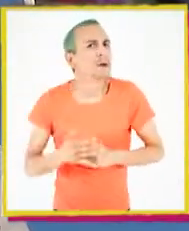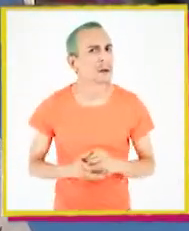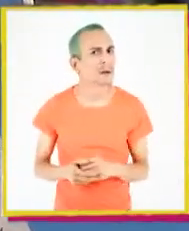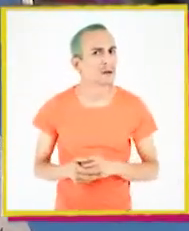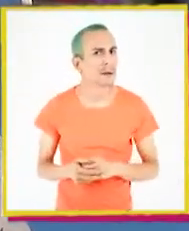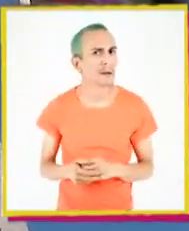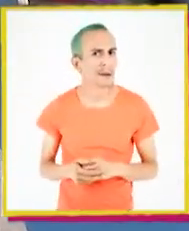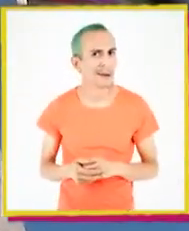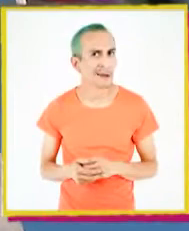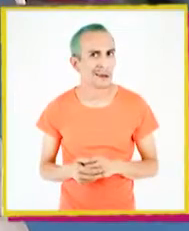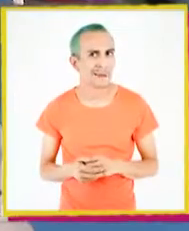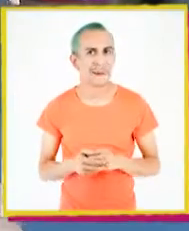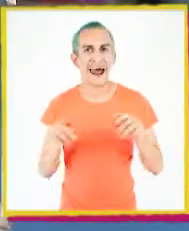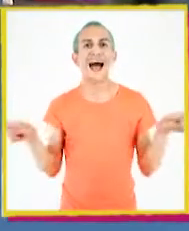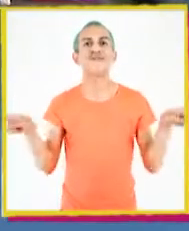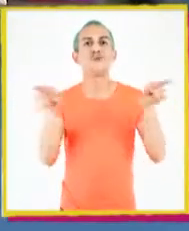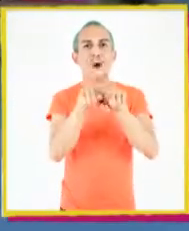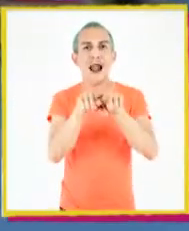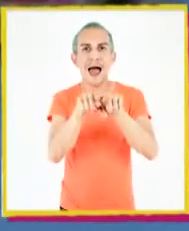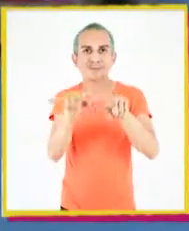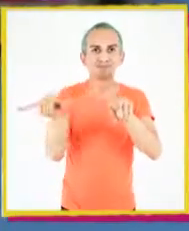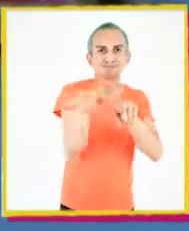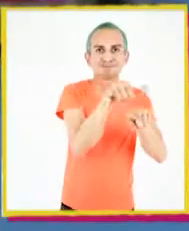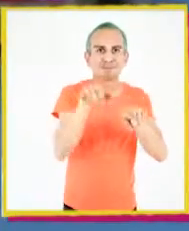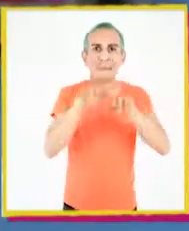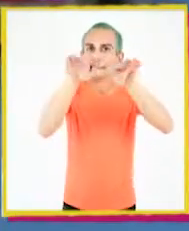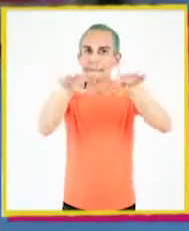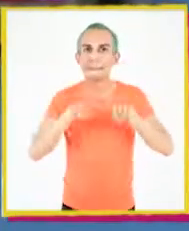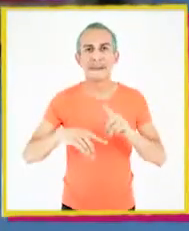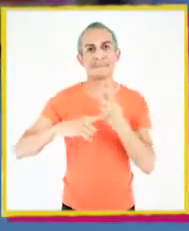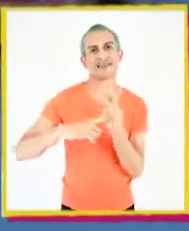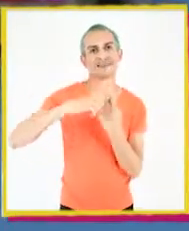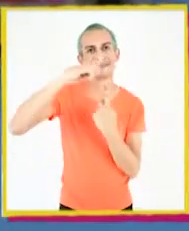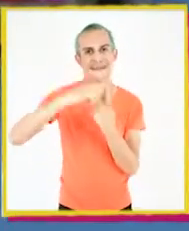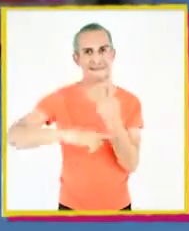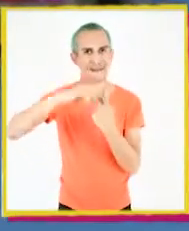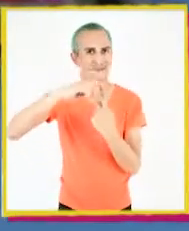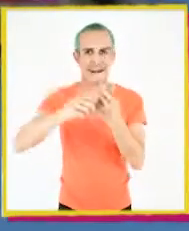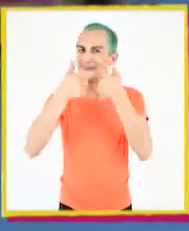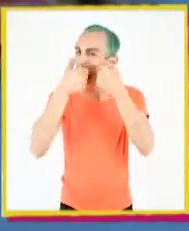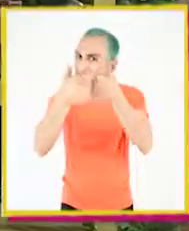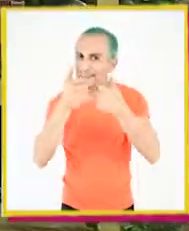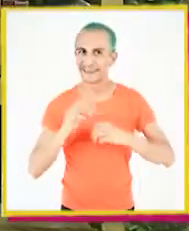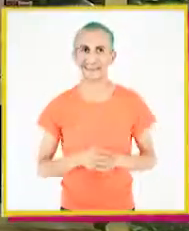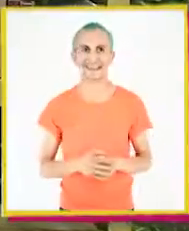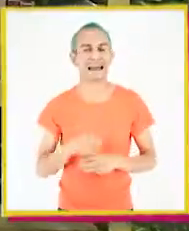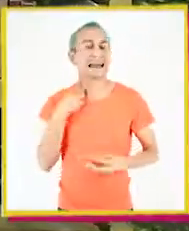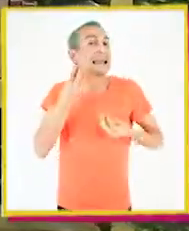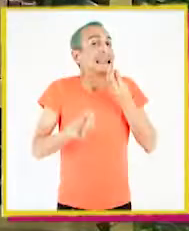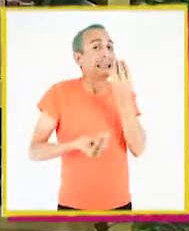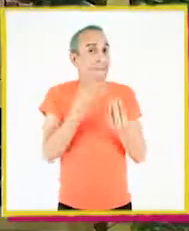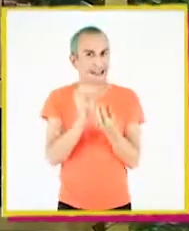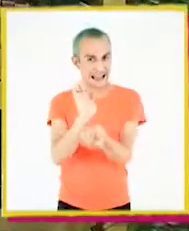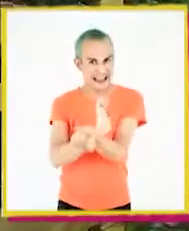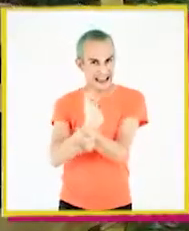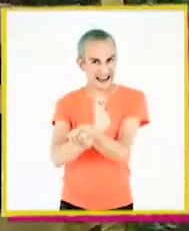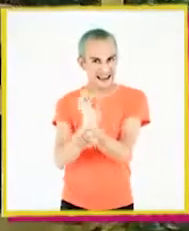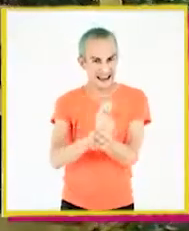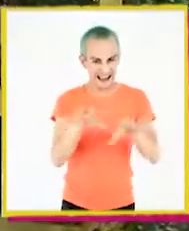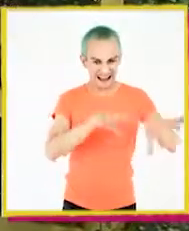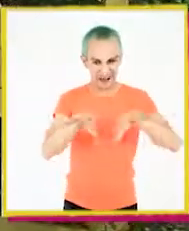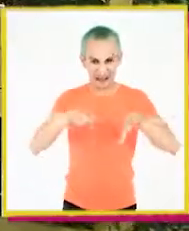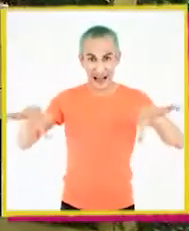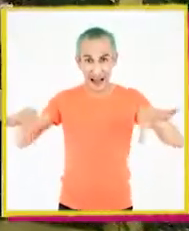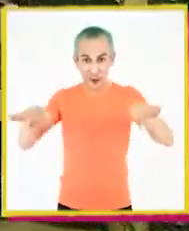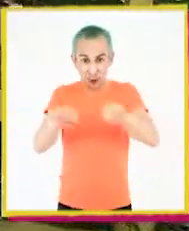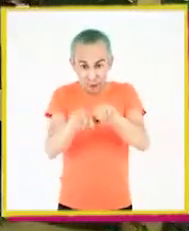qué? Para igualarse y quedar ambos a la misma temperatura. Bien, lo que pasa es que la energía de los